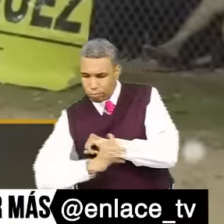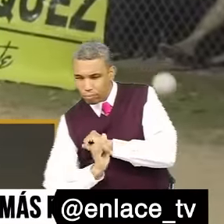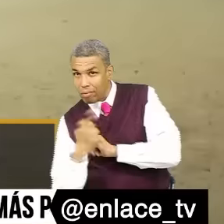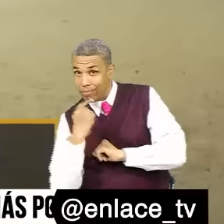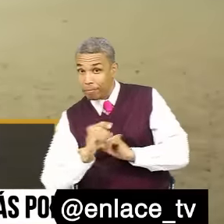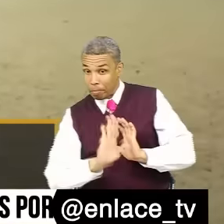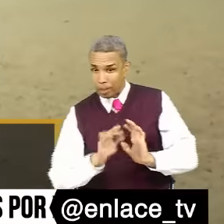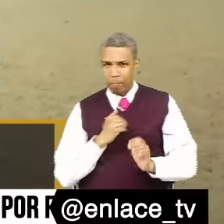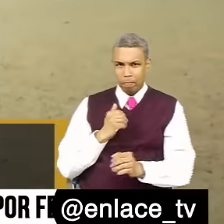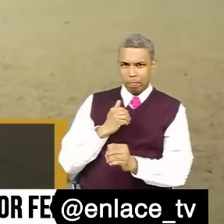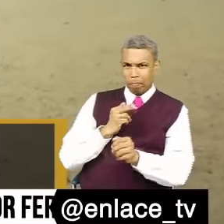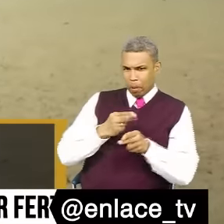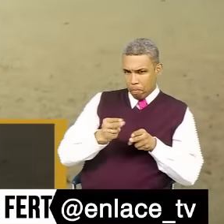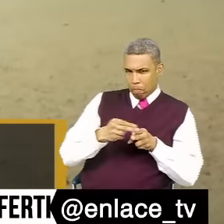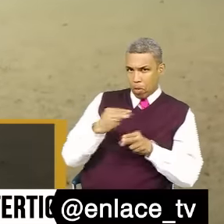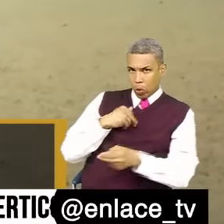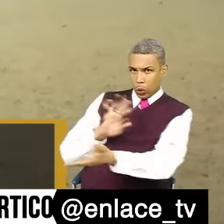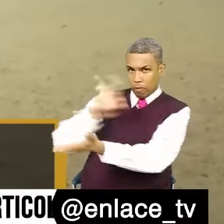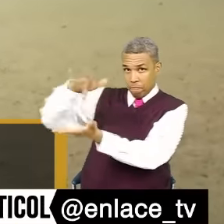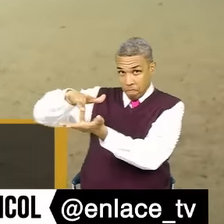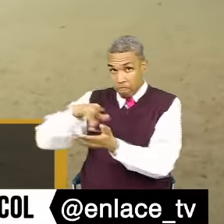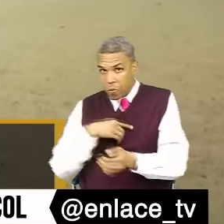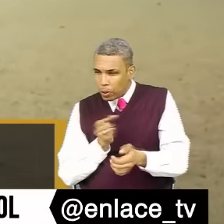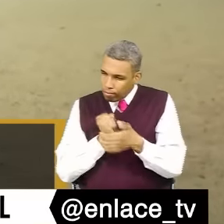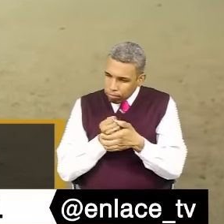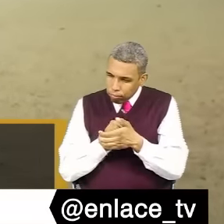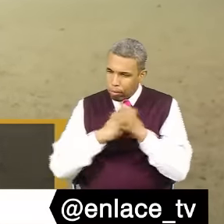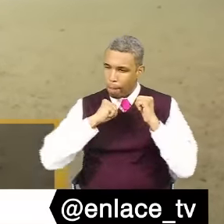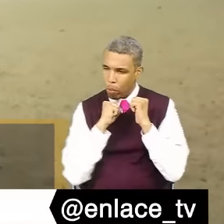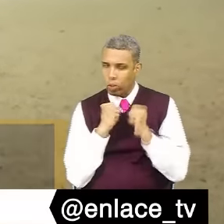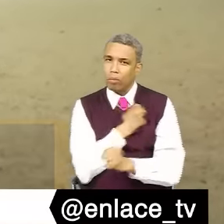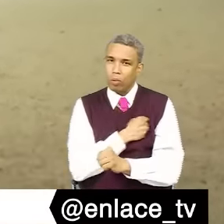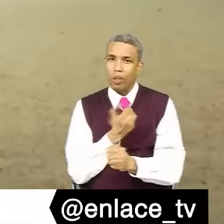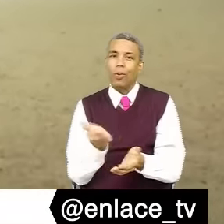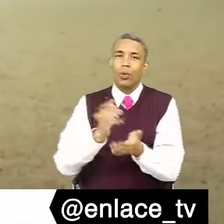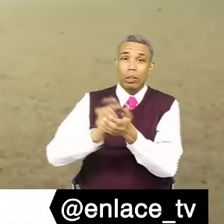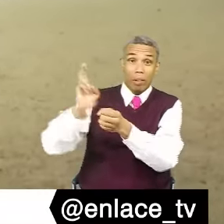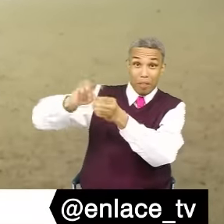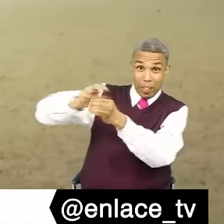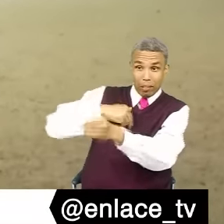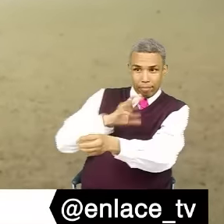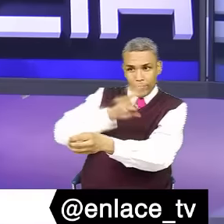mediar gestiones y devolver a la Liga Santanderiana de Béisbol su reconocimiento deportivo.